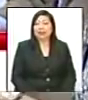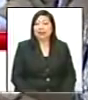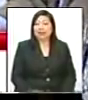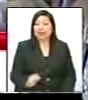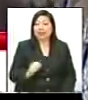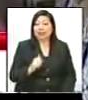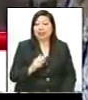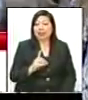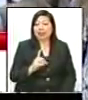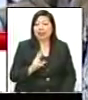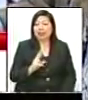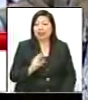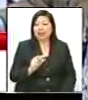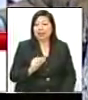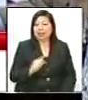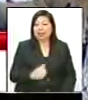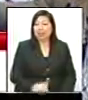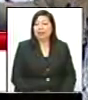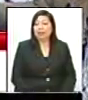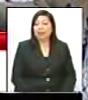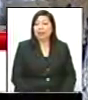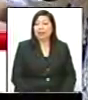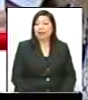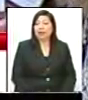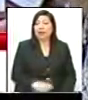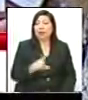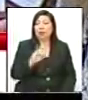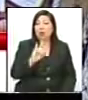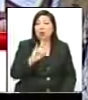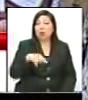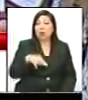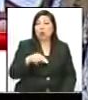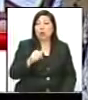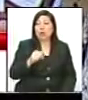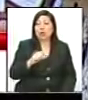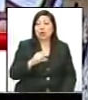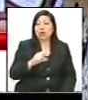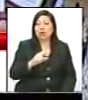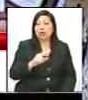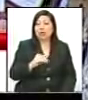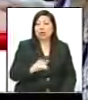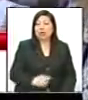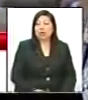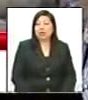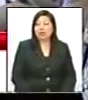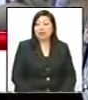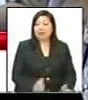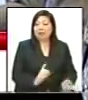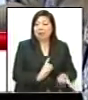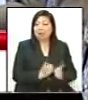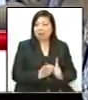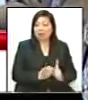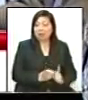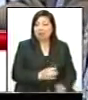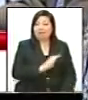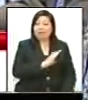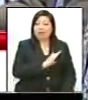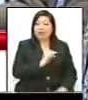Saldarriaga. Igualmente el doctor Javier Luna García, en representación del doctor Pedro Chávarri, fiscal de la